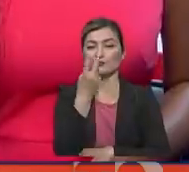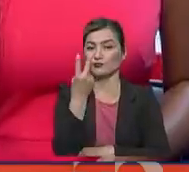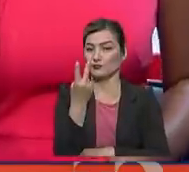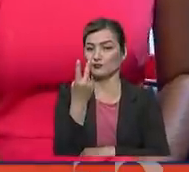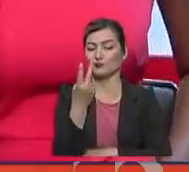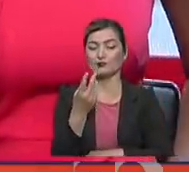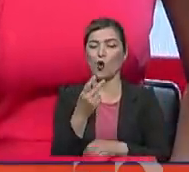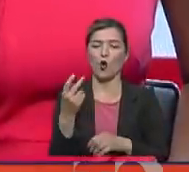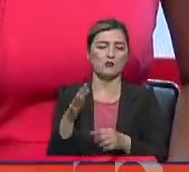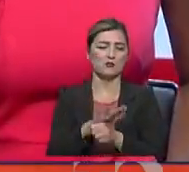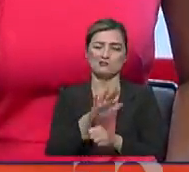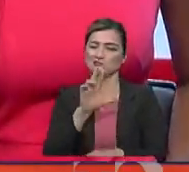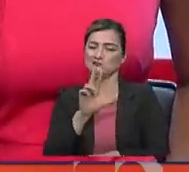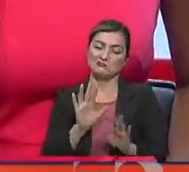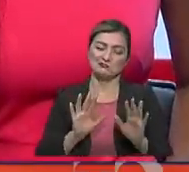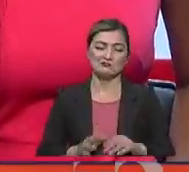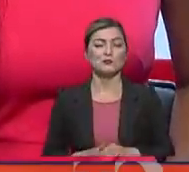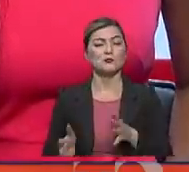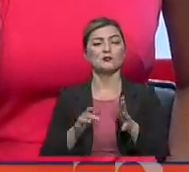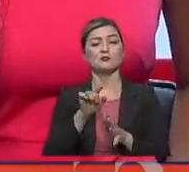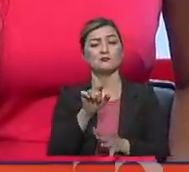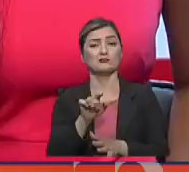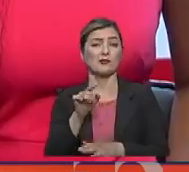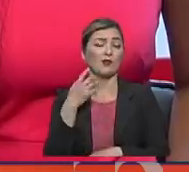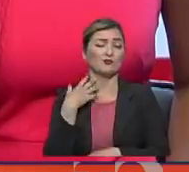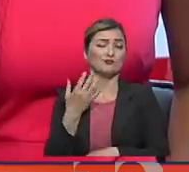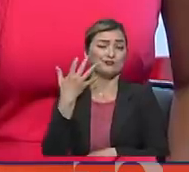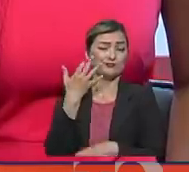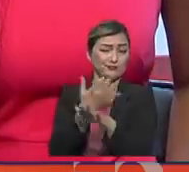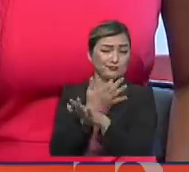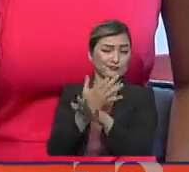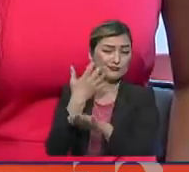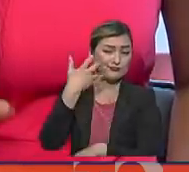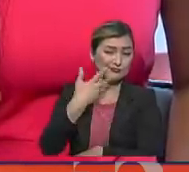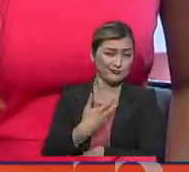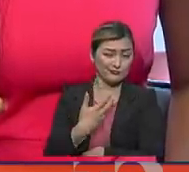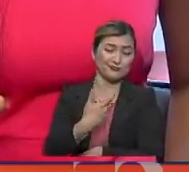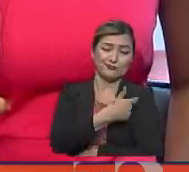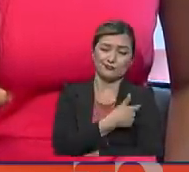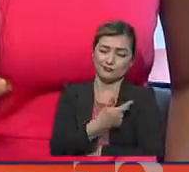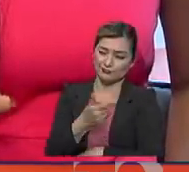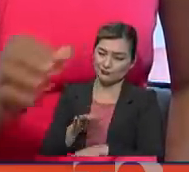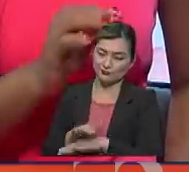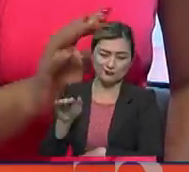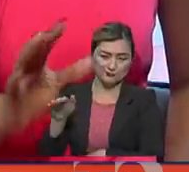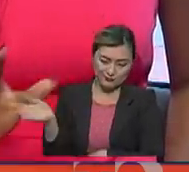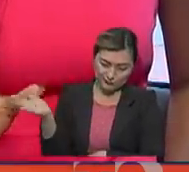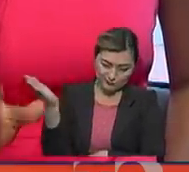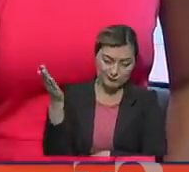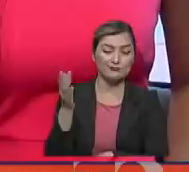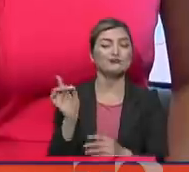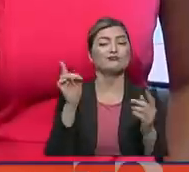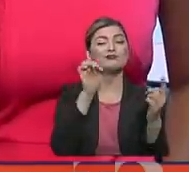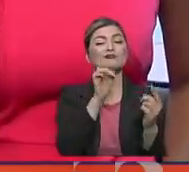el cronograma de vacunación. Así que si ya le corresponde, por favor, acuda a vacunarse. Este es un documento indispensable